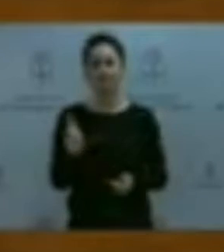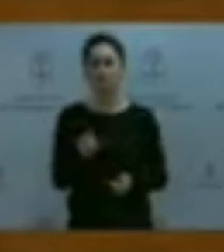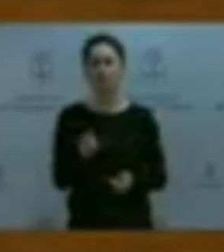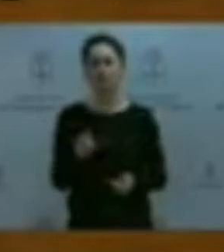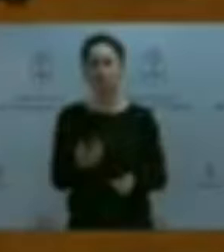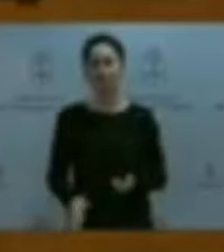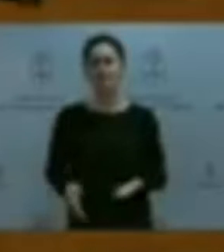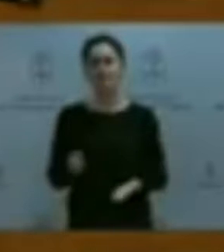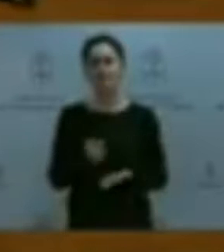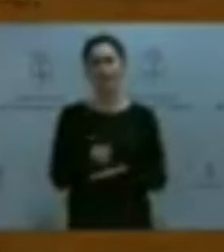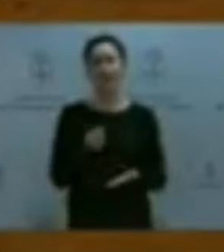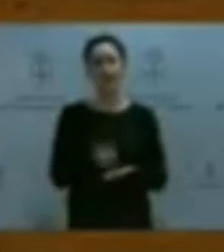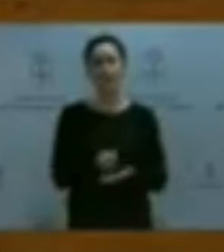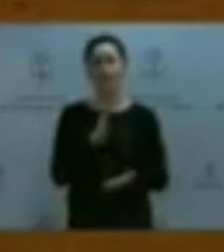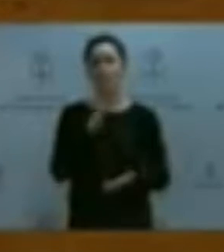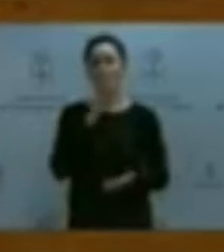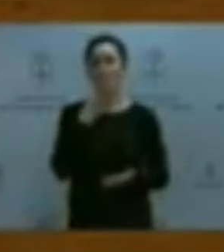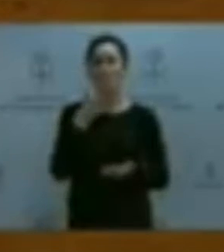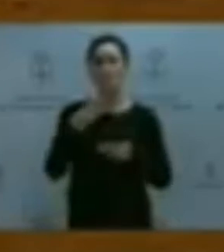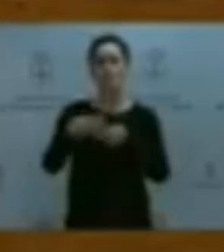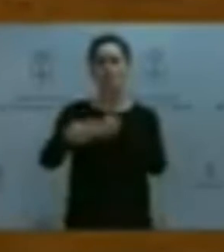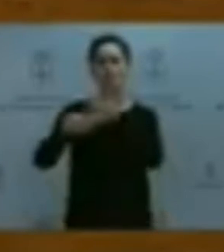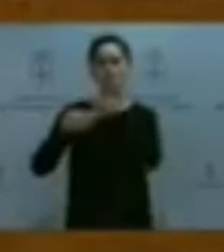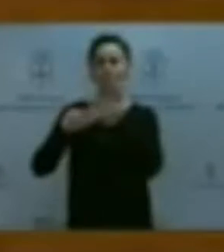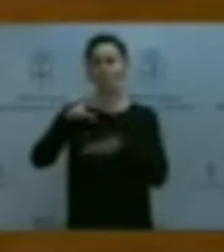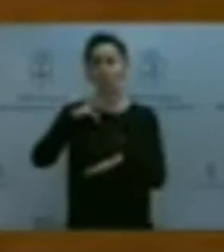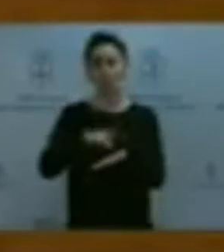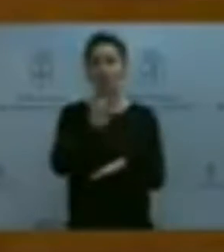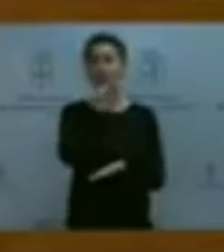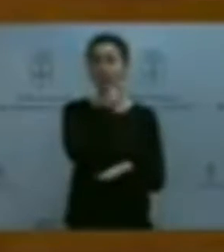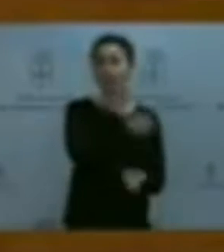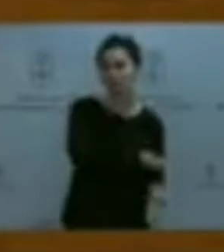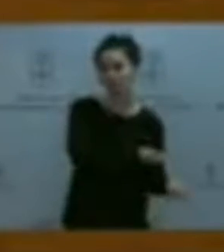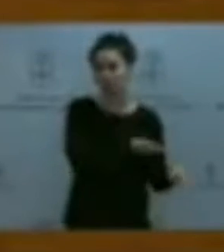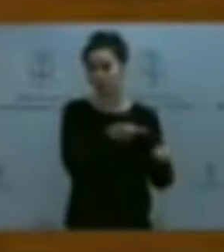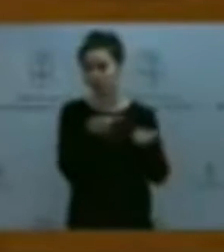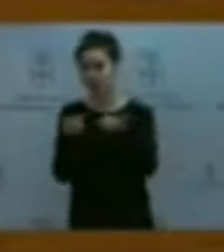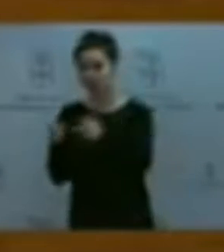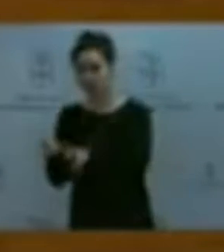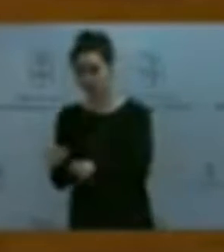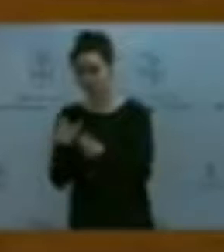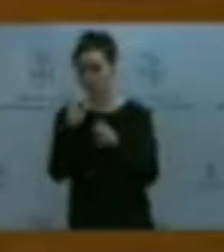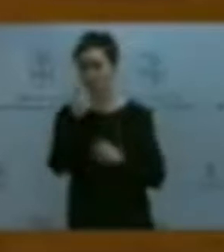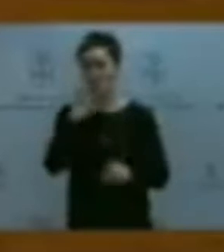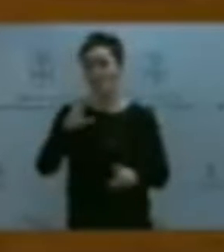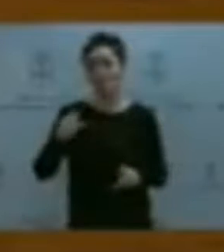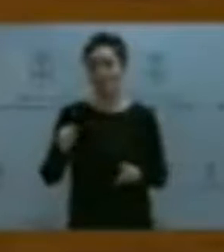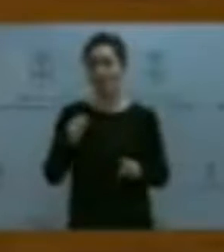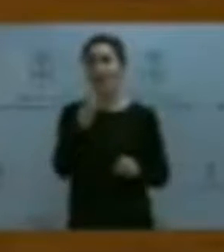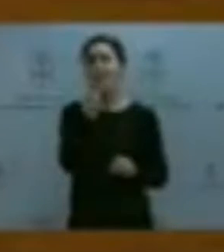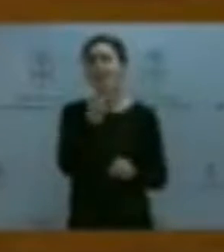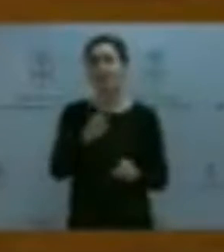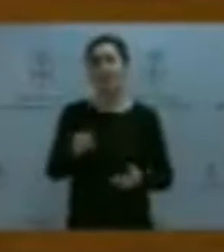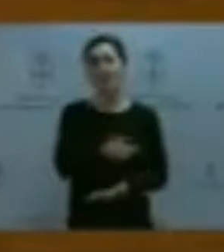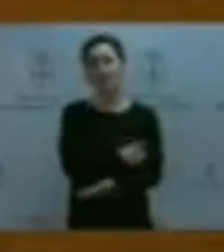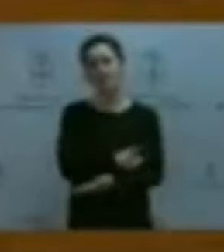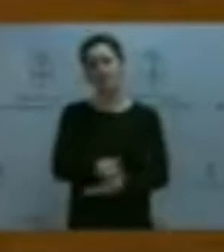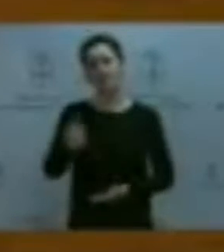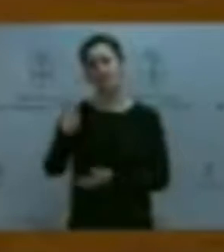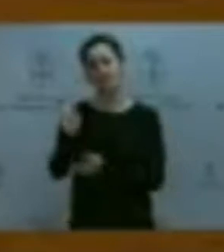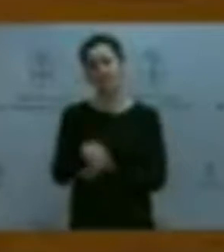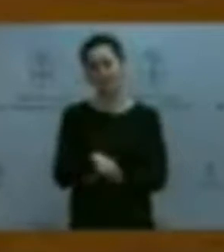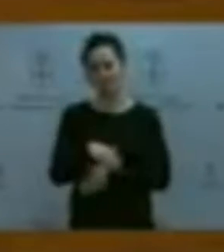se marchó el viejo hospital al nuevo hospital, 20 millones de euros en gastos de